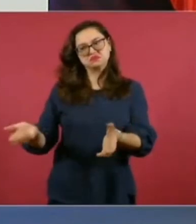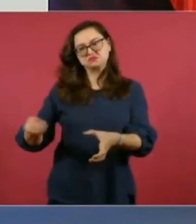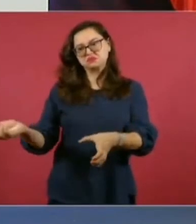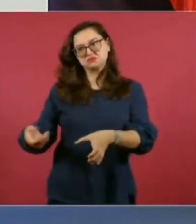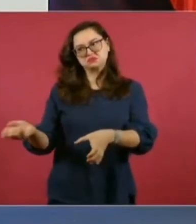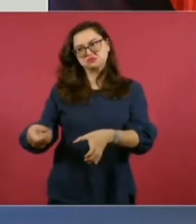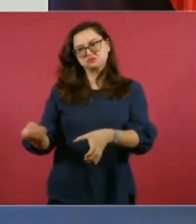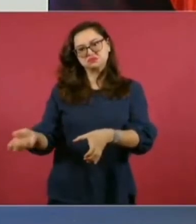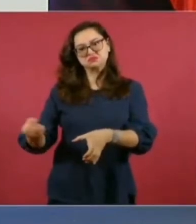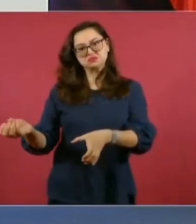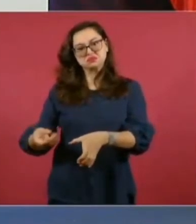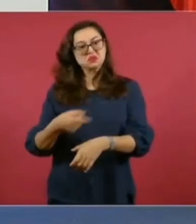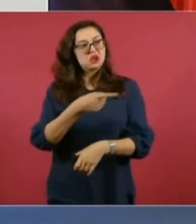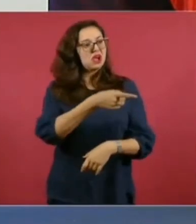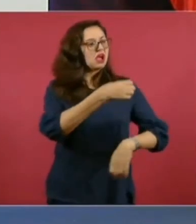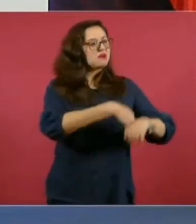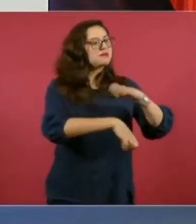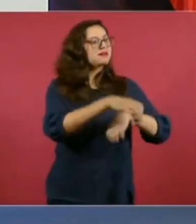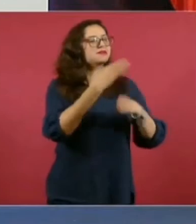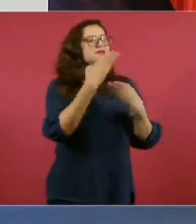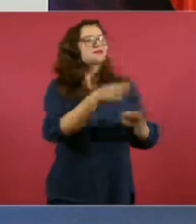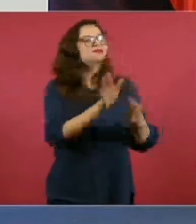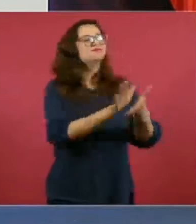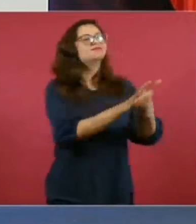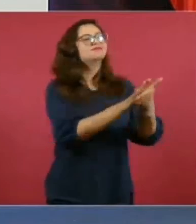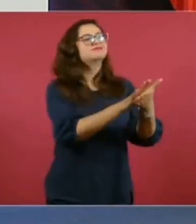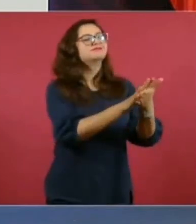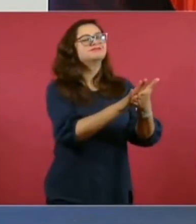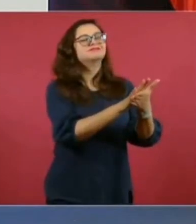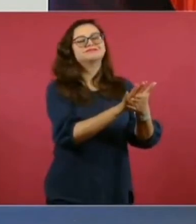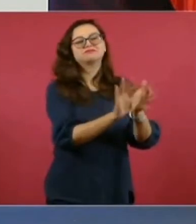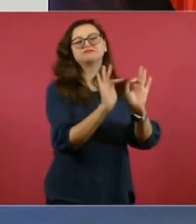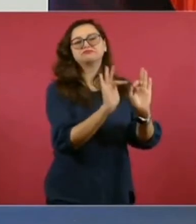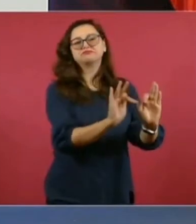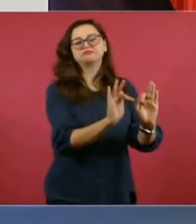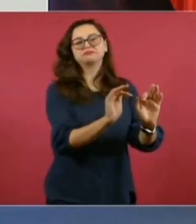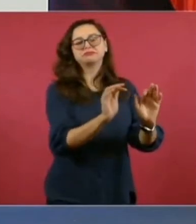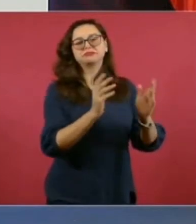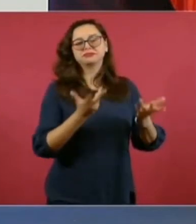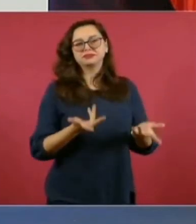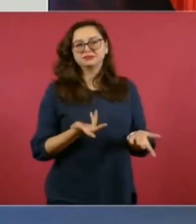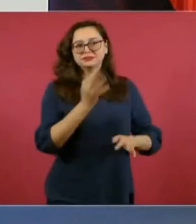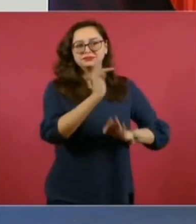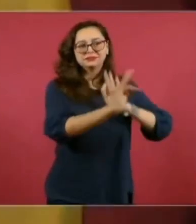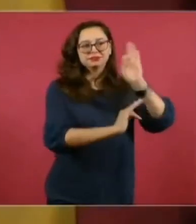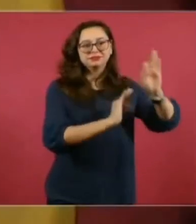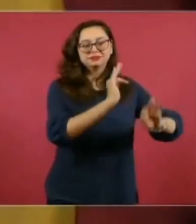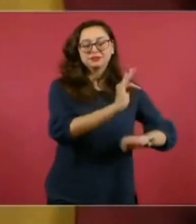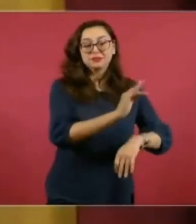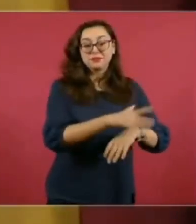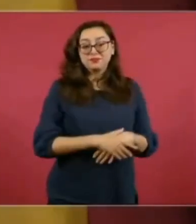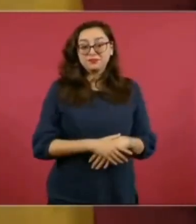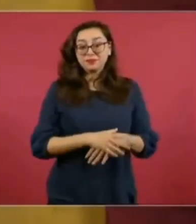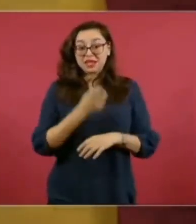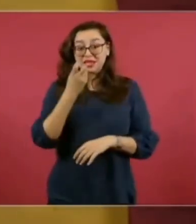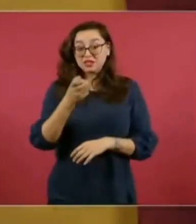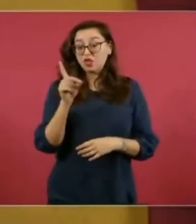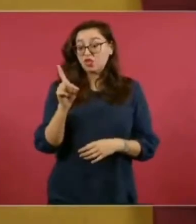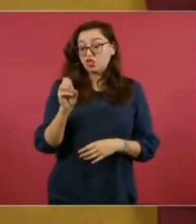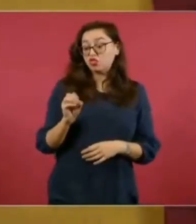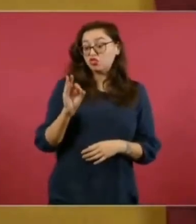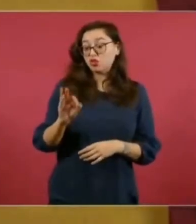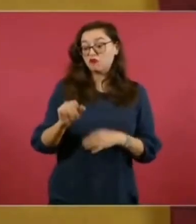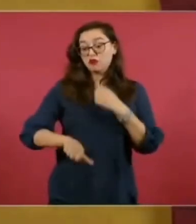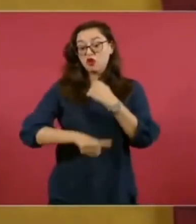bancos. La reforma aprobada por el Legislativo y publicada en el Diario Oficial de la Federación el